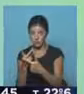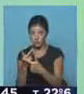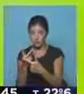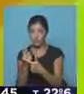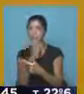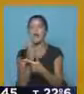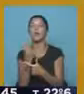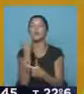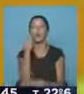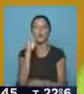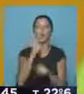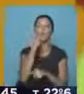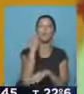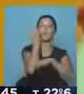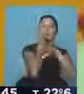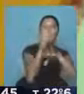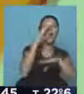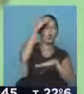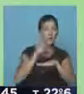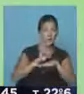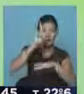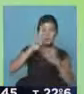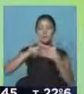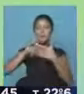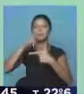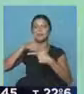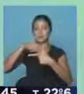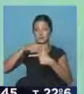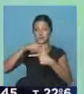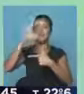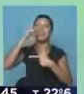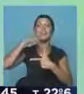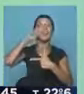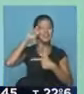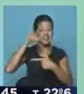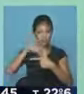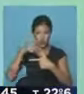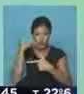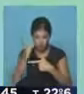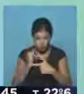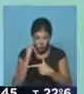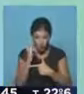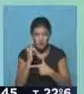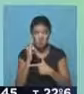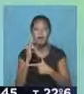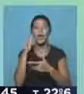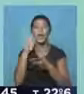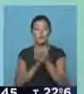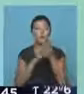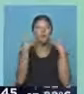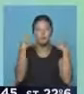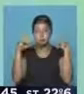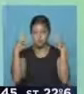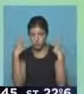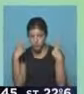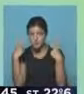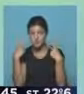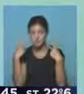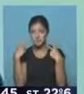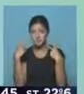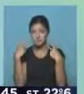Coreas. Y puntualmente, Daniel Wiesenberg estuvo en Corea del Norte y el relato de su paseo por Corea del Norte, a donde entró desde